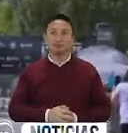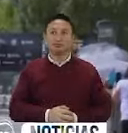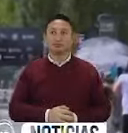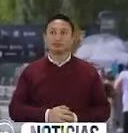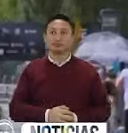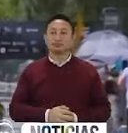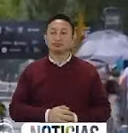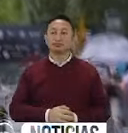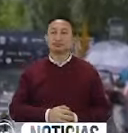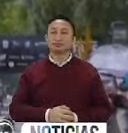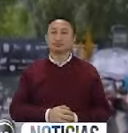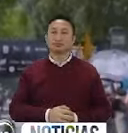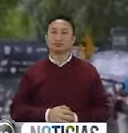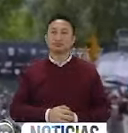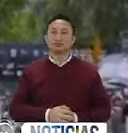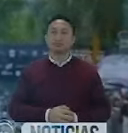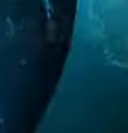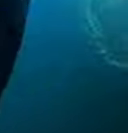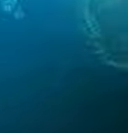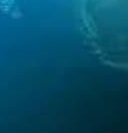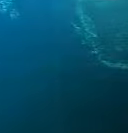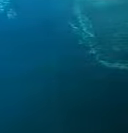Informó Edwin Benalcázar.